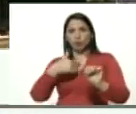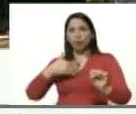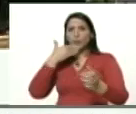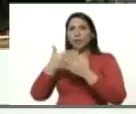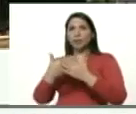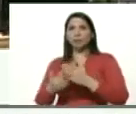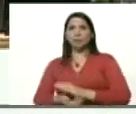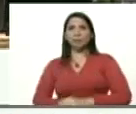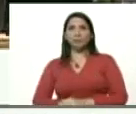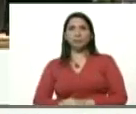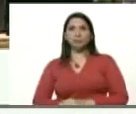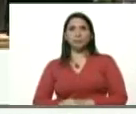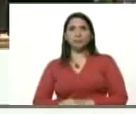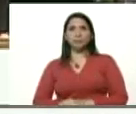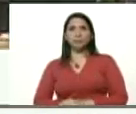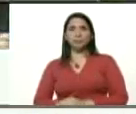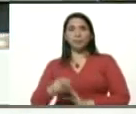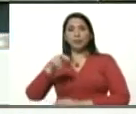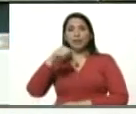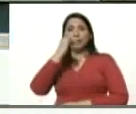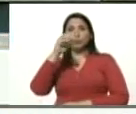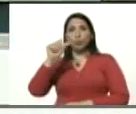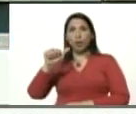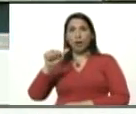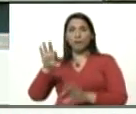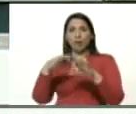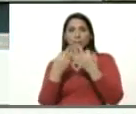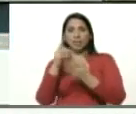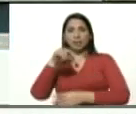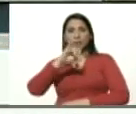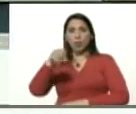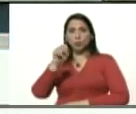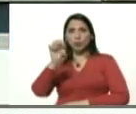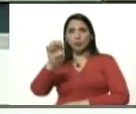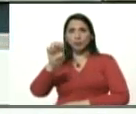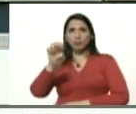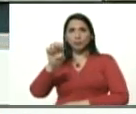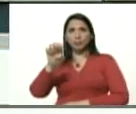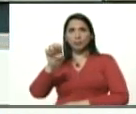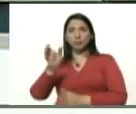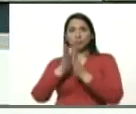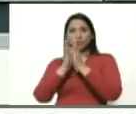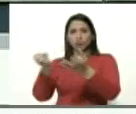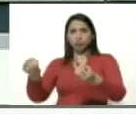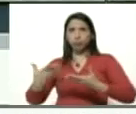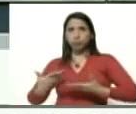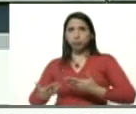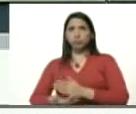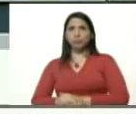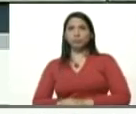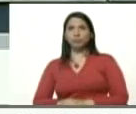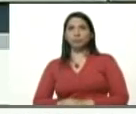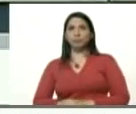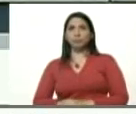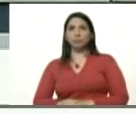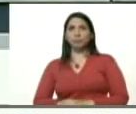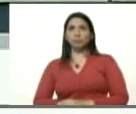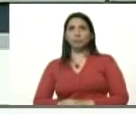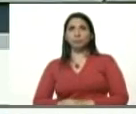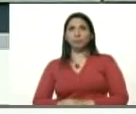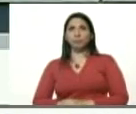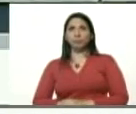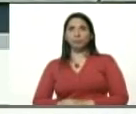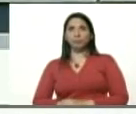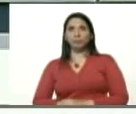a los Nasoa y a José Leonardo que nos regalen un